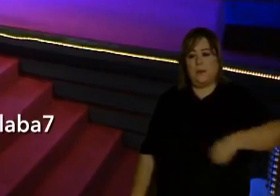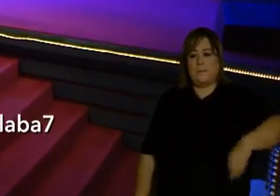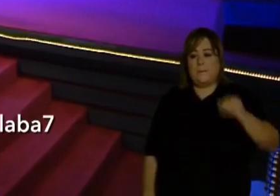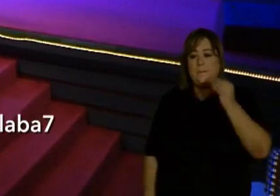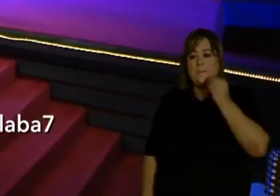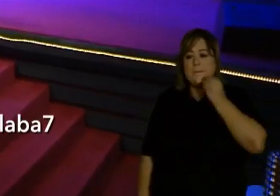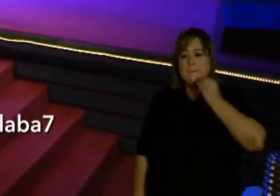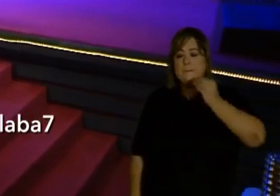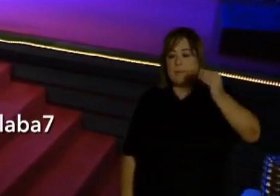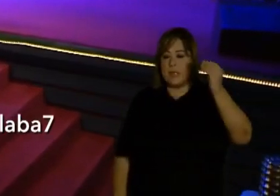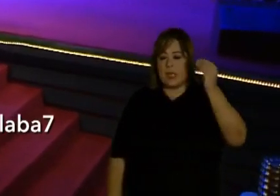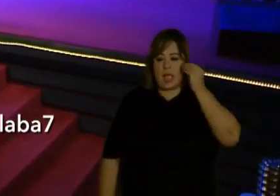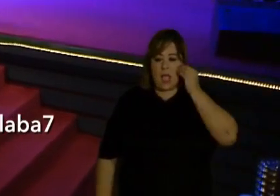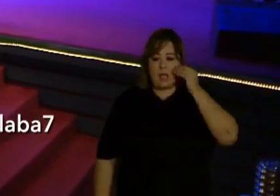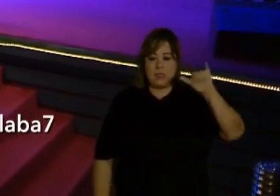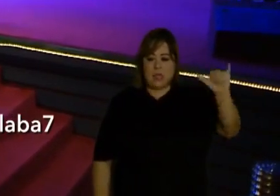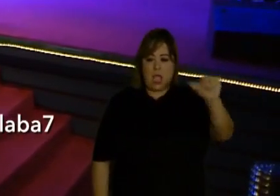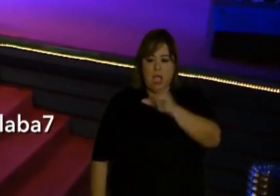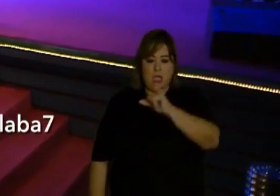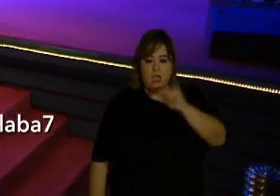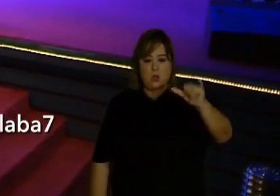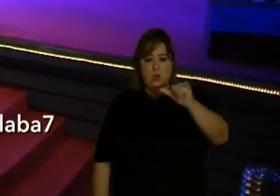tu casa.